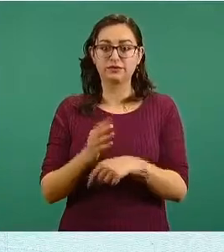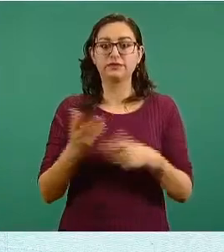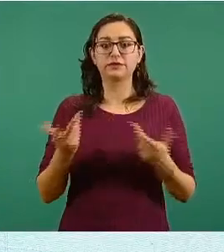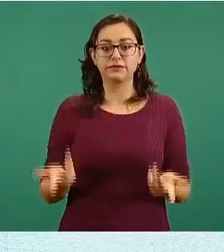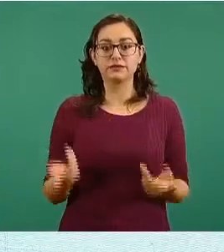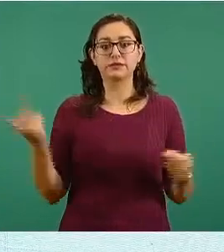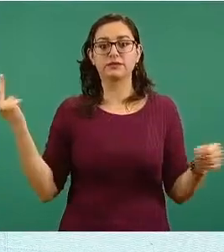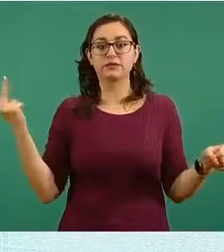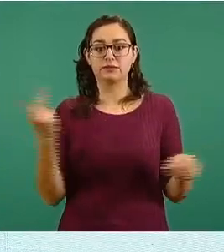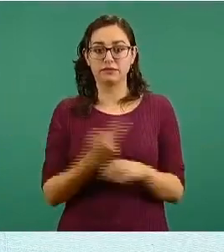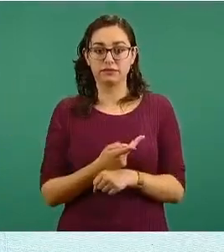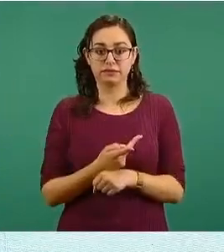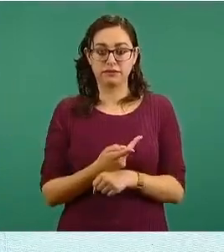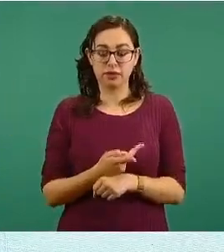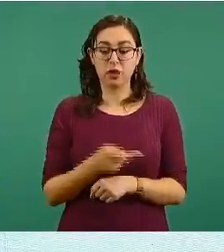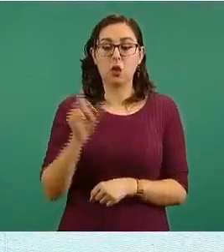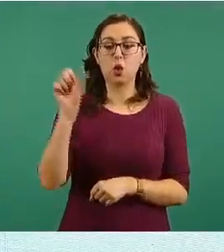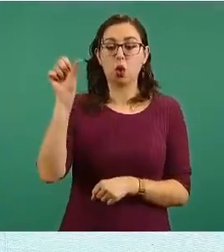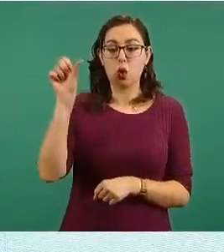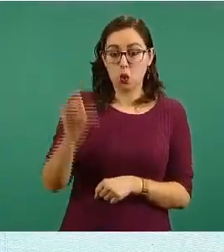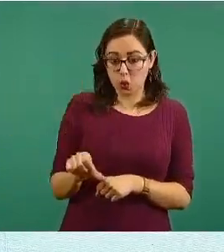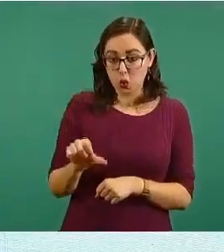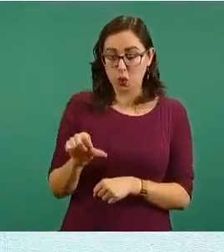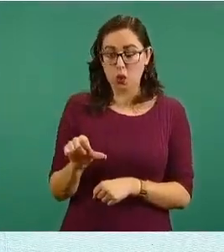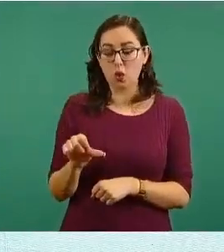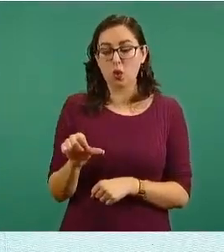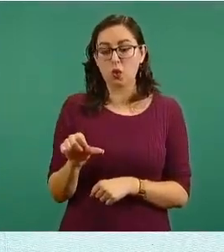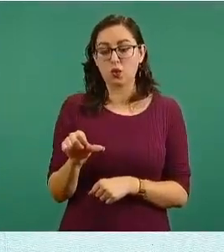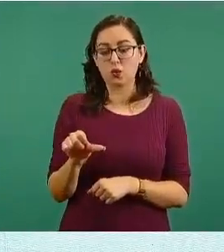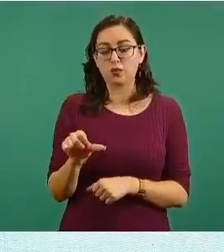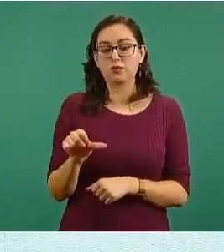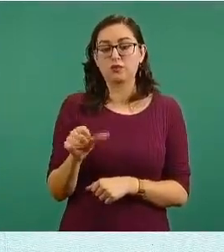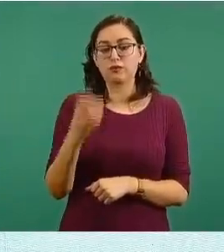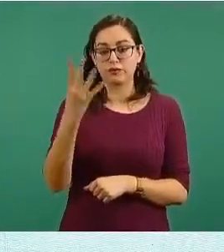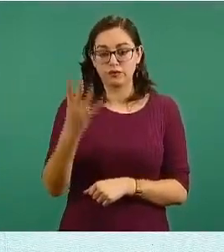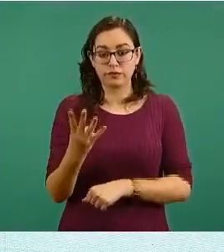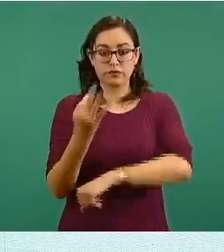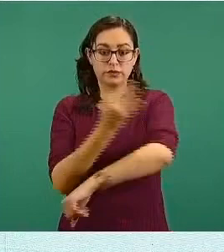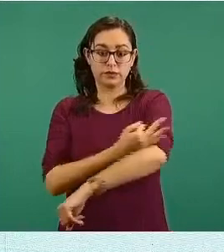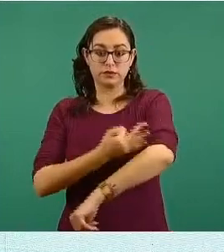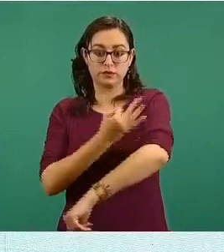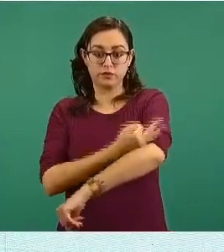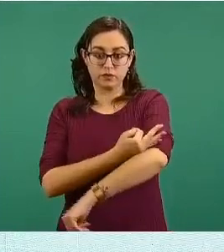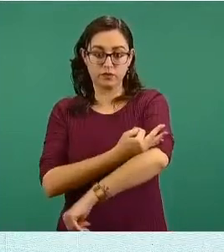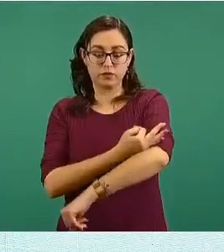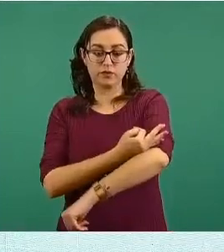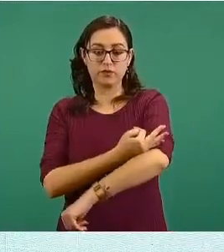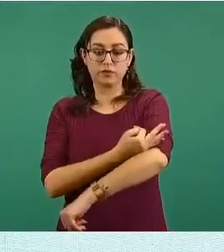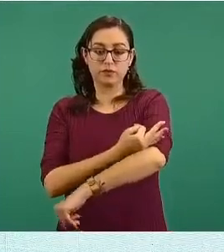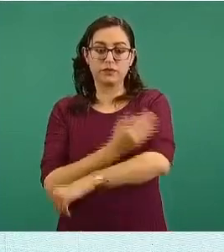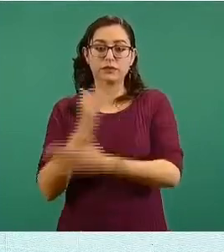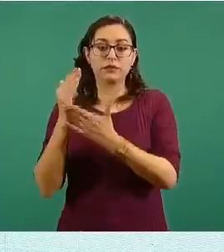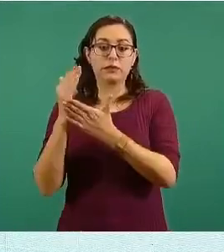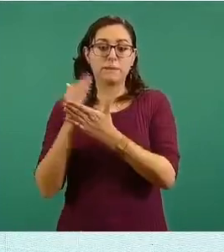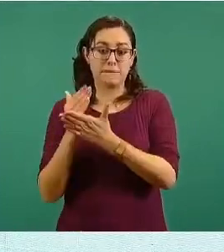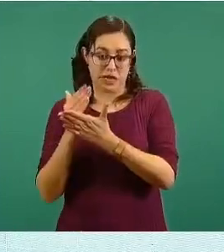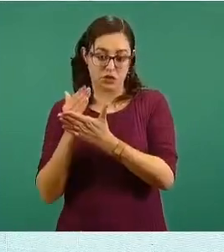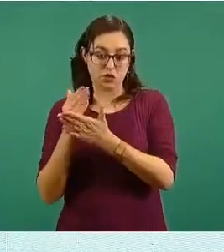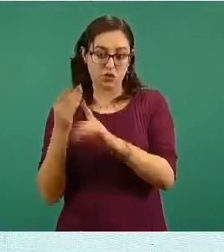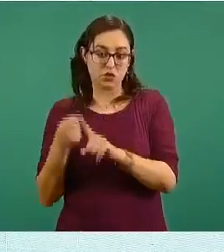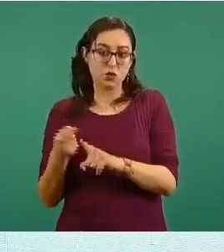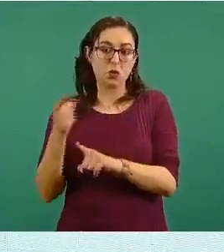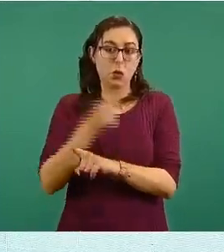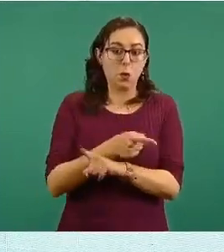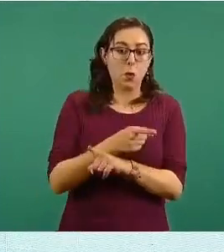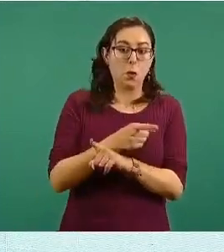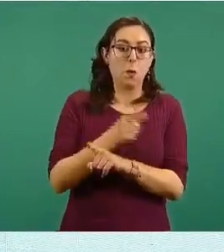corte de las 16 horas hay una menor cantidad de vacunas con respecto a las que finalmente terminen poniéndose cerca de